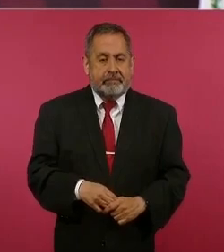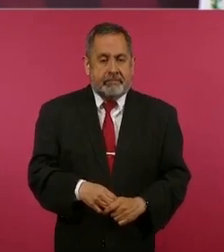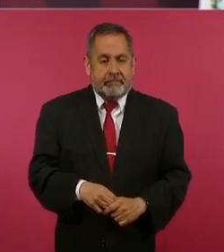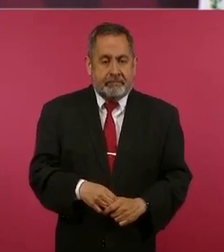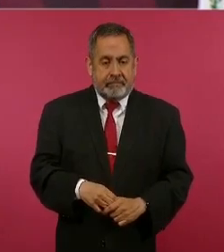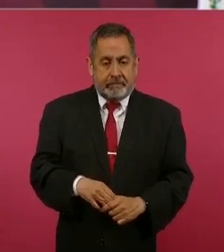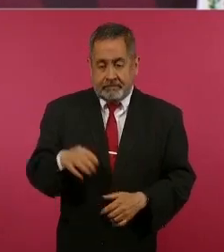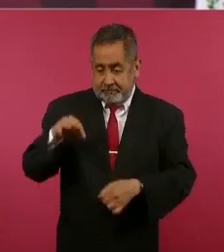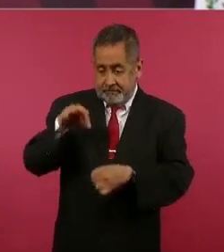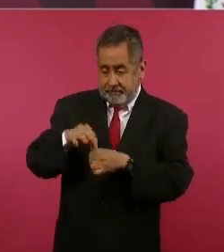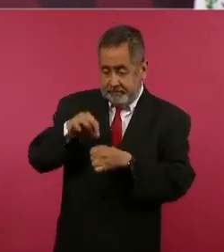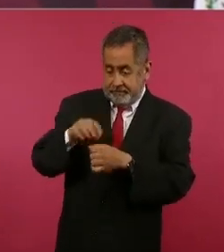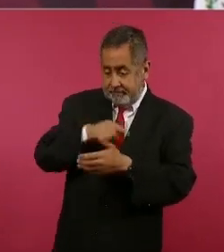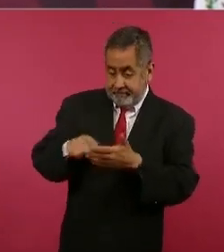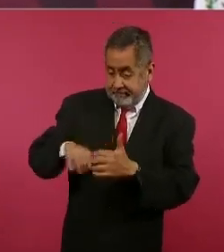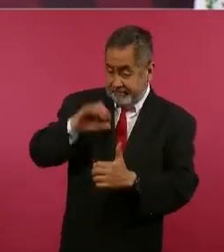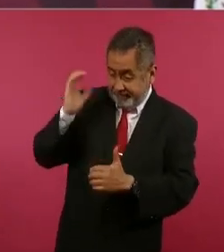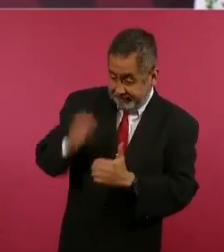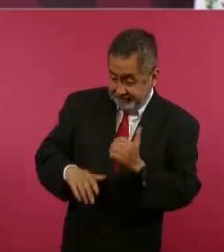pasando las elecciones,